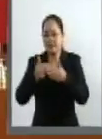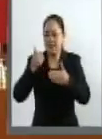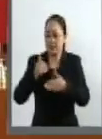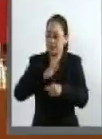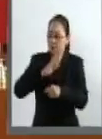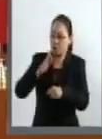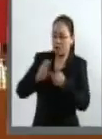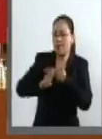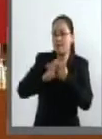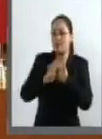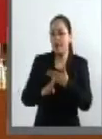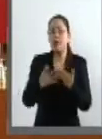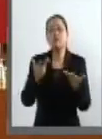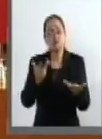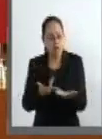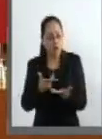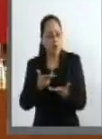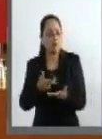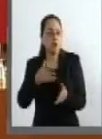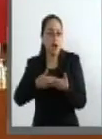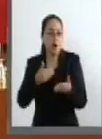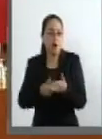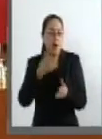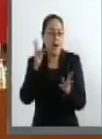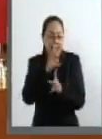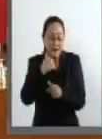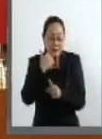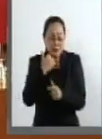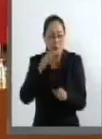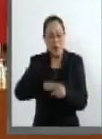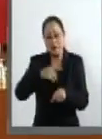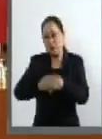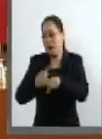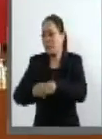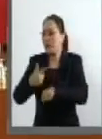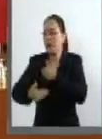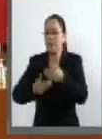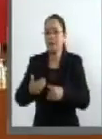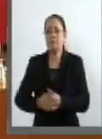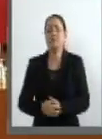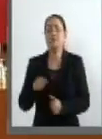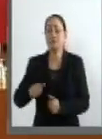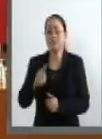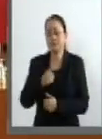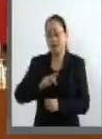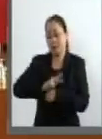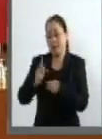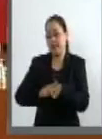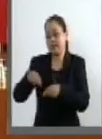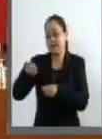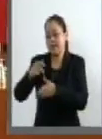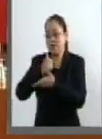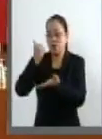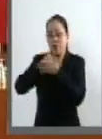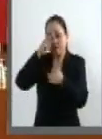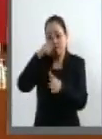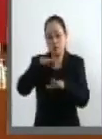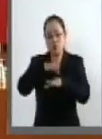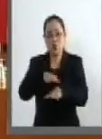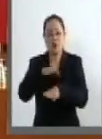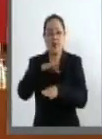y evitadas. En nuestro país, tan solo en la Ciudad de México, de acuerdo con la Secretaría de